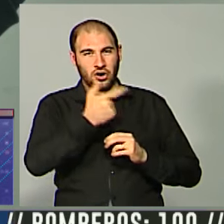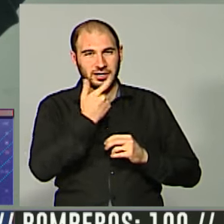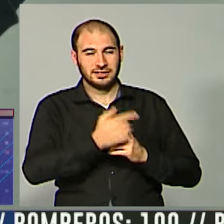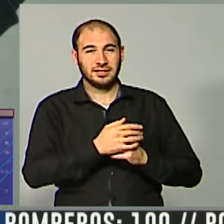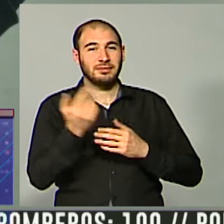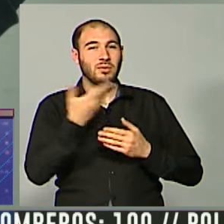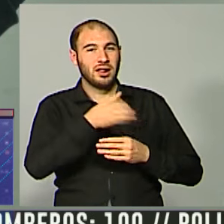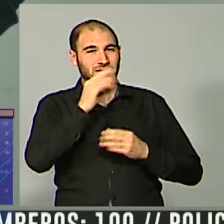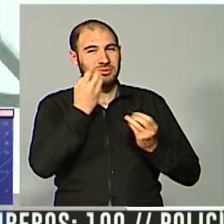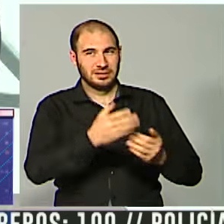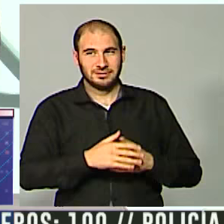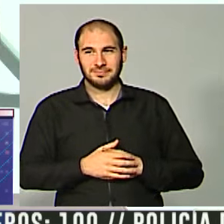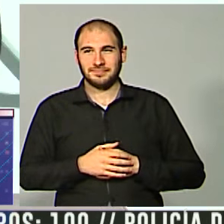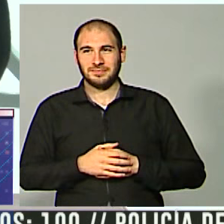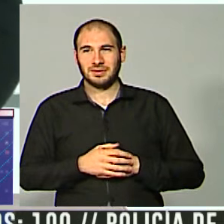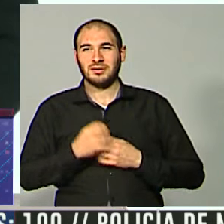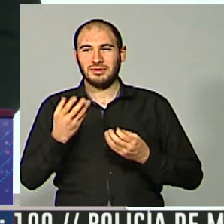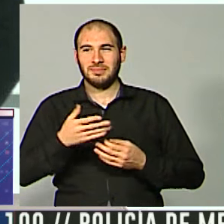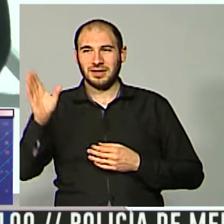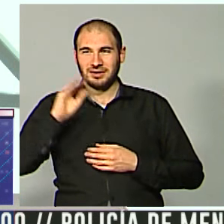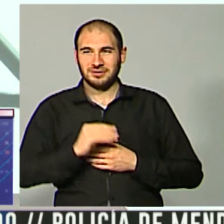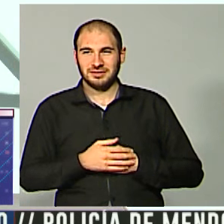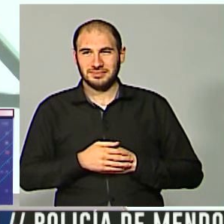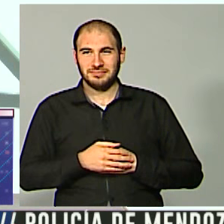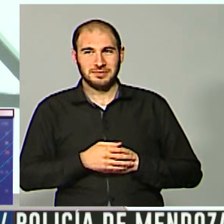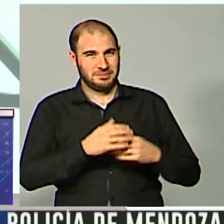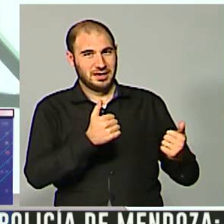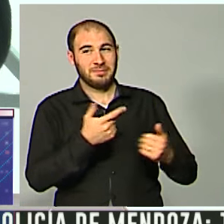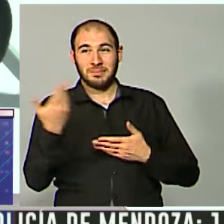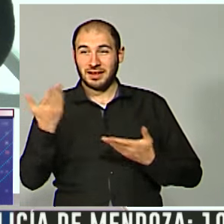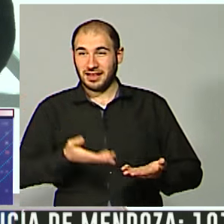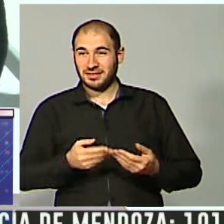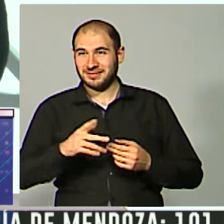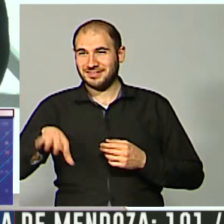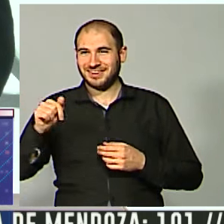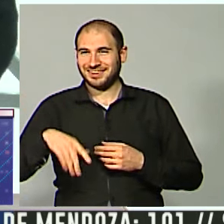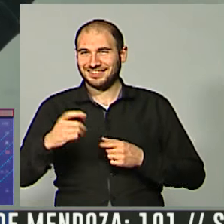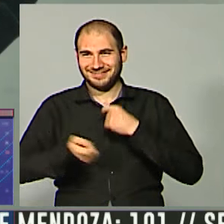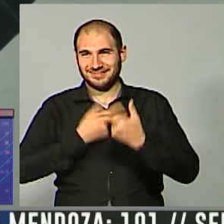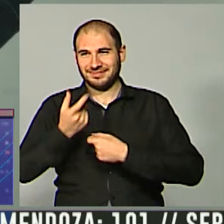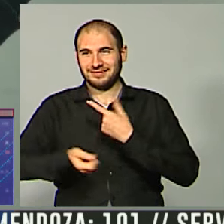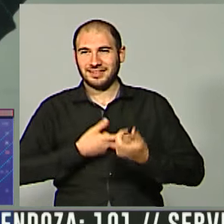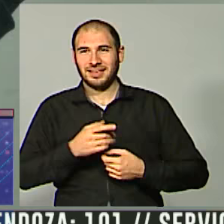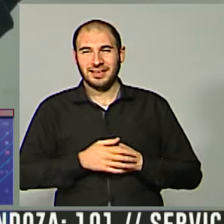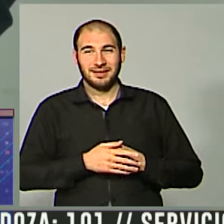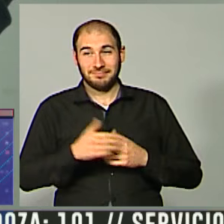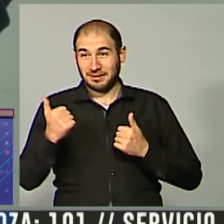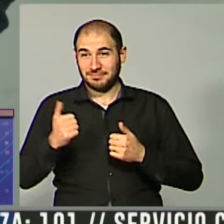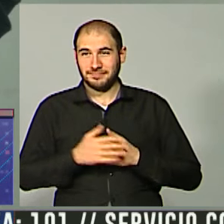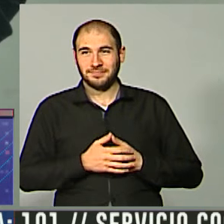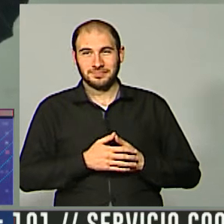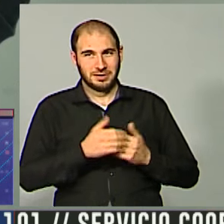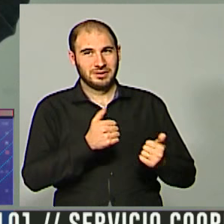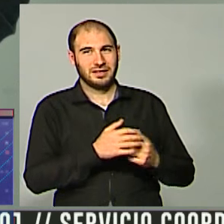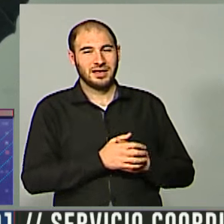¿Qué tal, Jorge? Buenas noches, ¿cómo estás? ¿Cómo les va? Buenas noches. Muy bien. Bienvenidos a este espacio. Nos recibe Jorge, Muy el